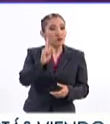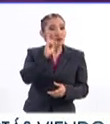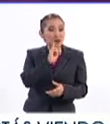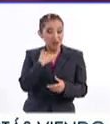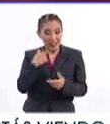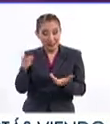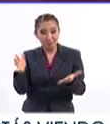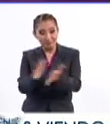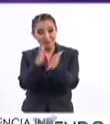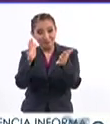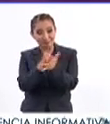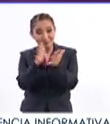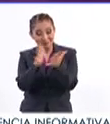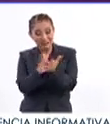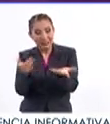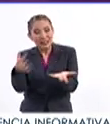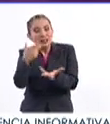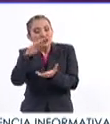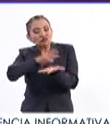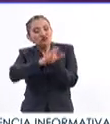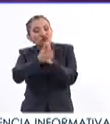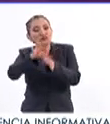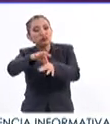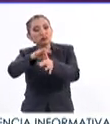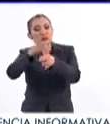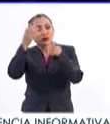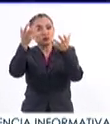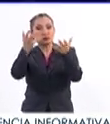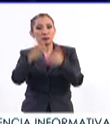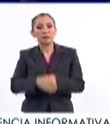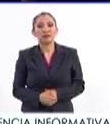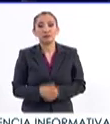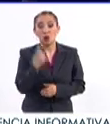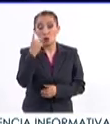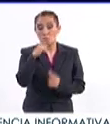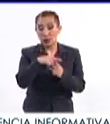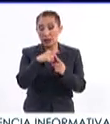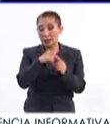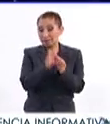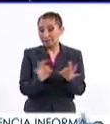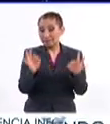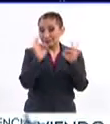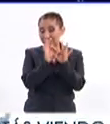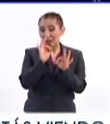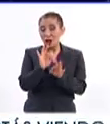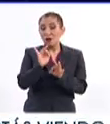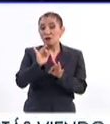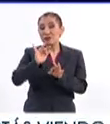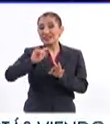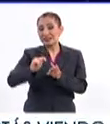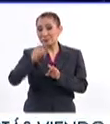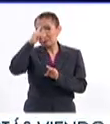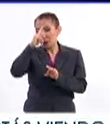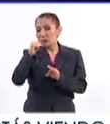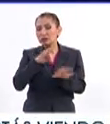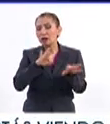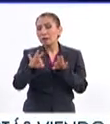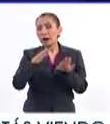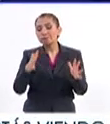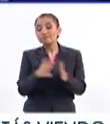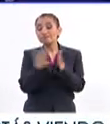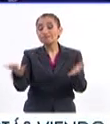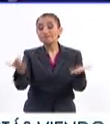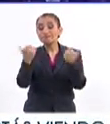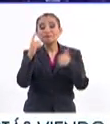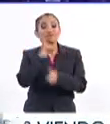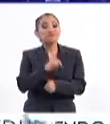chicos participen haciendo realidad un sueño. Una de las tareas más importantes para FIRST México es trabajar por la